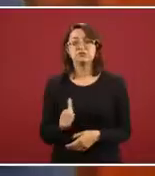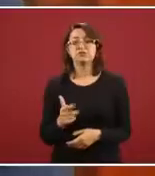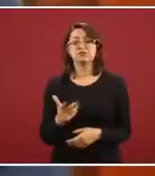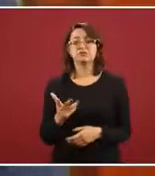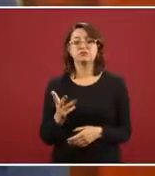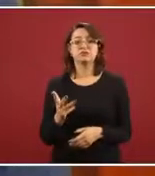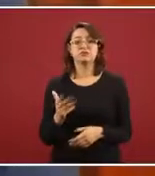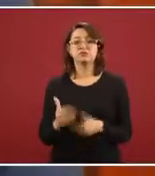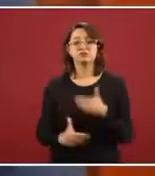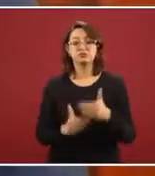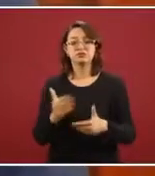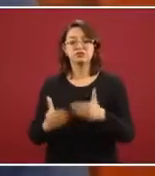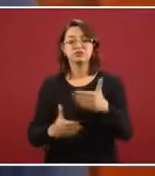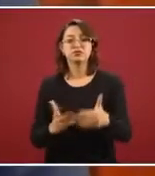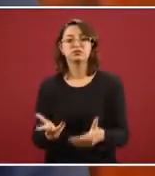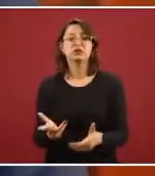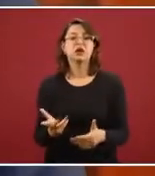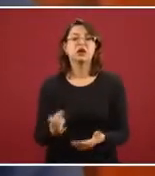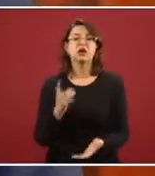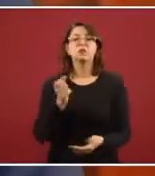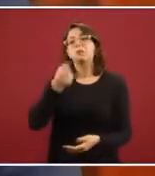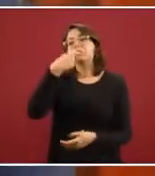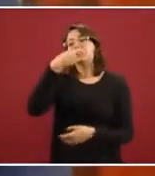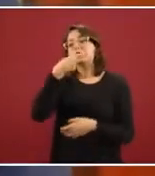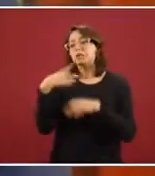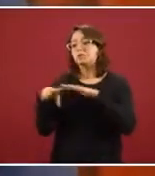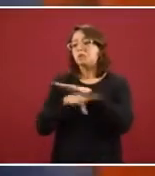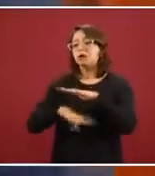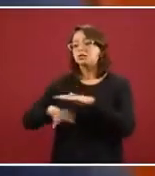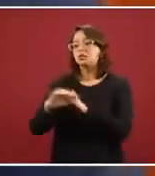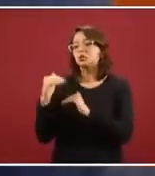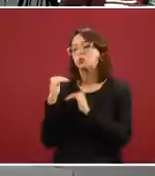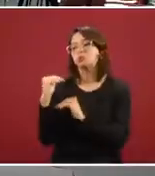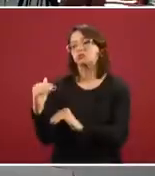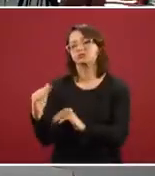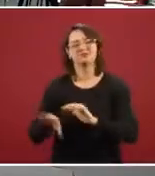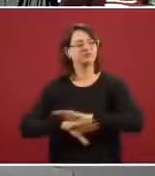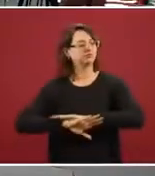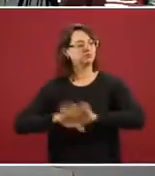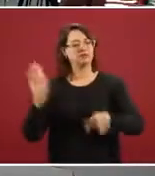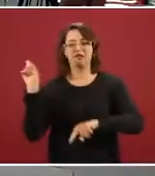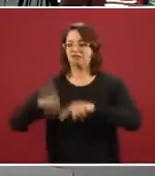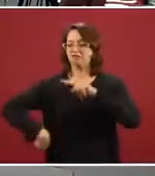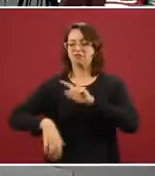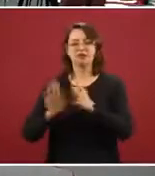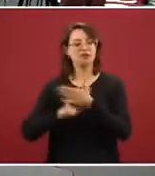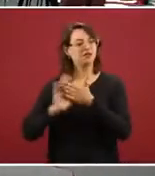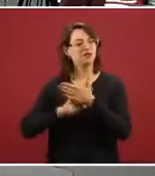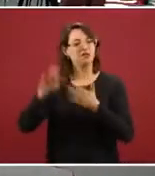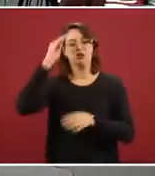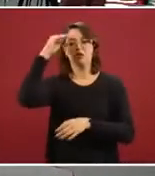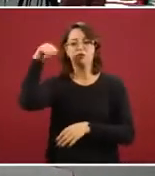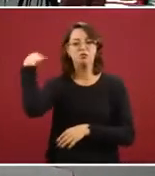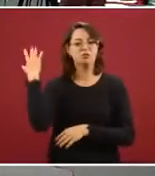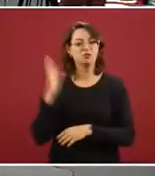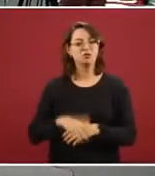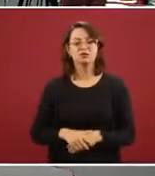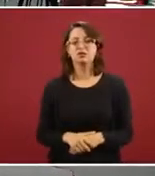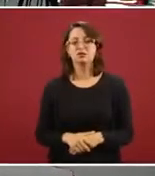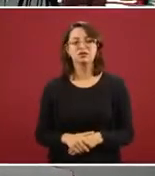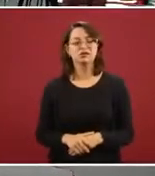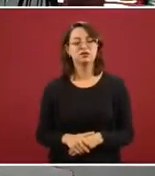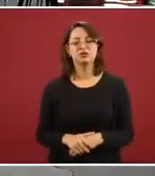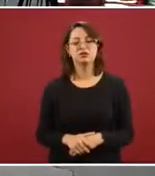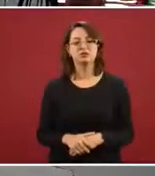del llamado cuadro básico ya no usar esa frase o esas dos